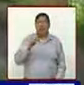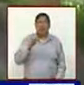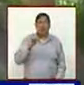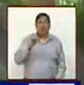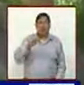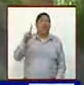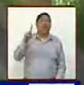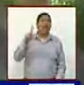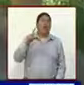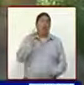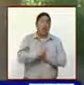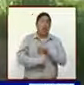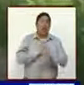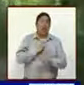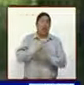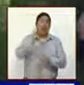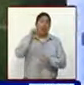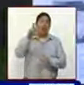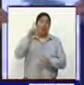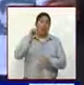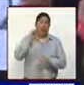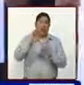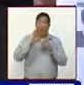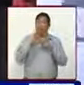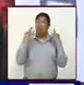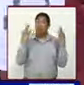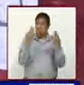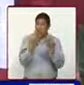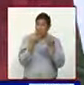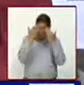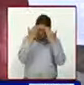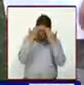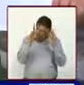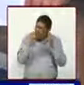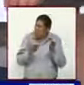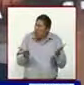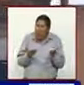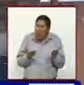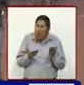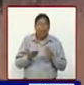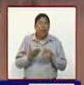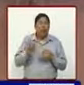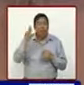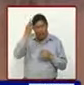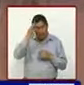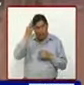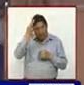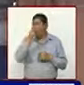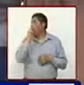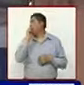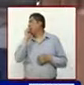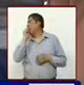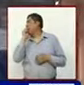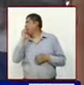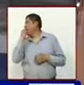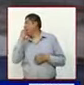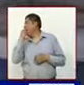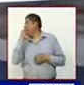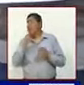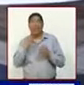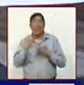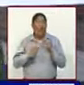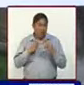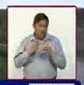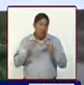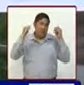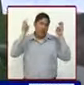Mollinedo Guaigua. Tiene 30 años de edad. La familia ya no sabe dónde acudir. La fiscalía aparentemente no brinda información respecto